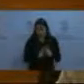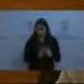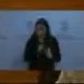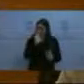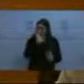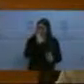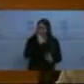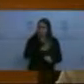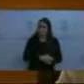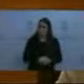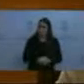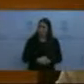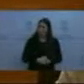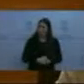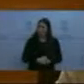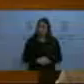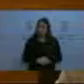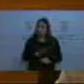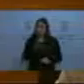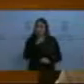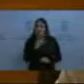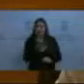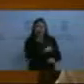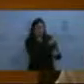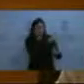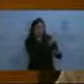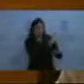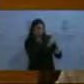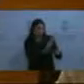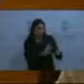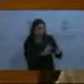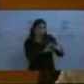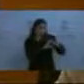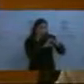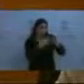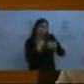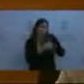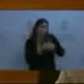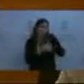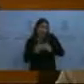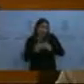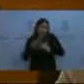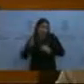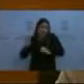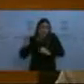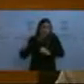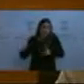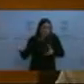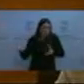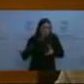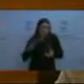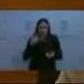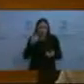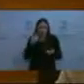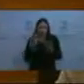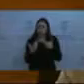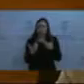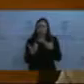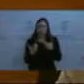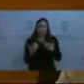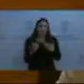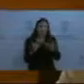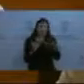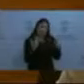que le formulen a usted una pregunta sobre la propuesta de este grupo que pone claramente de manifiesto y evidencia